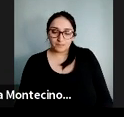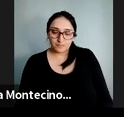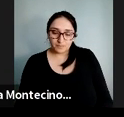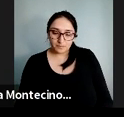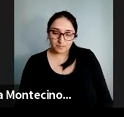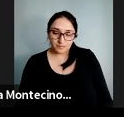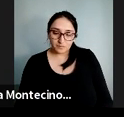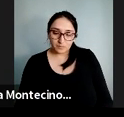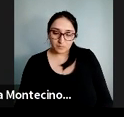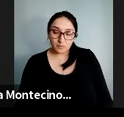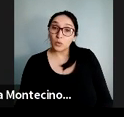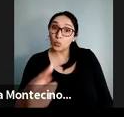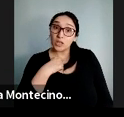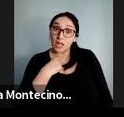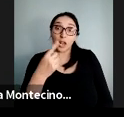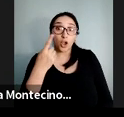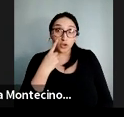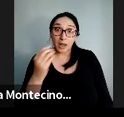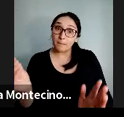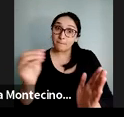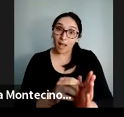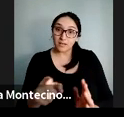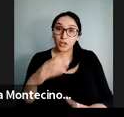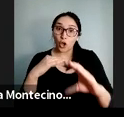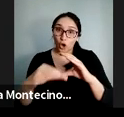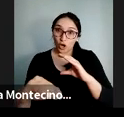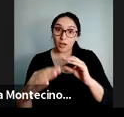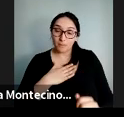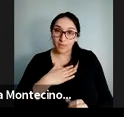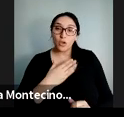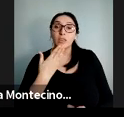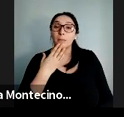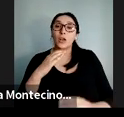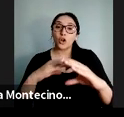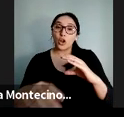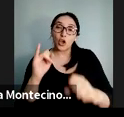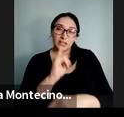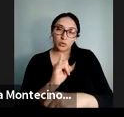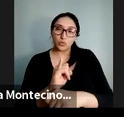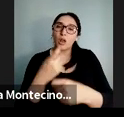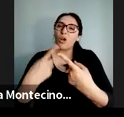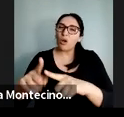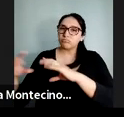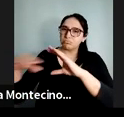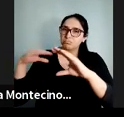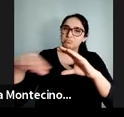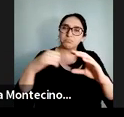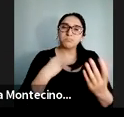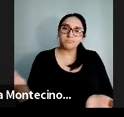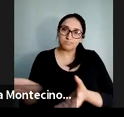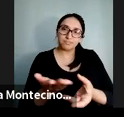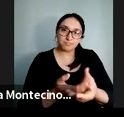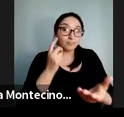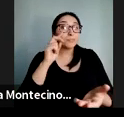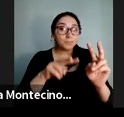Ahora, si quieren conocer más, bueno, ahí está mi correo y el correo institucional para recibir casos y otro tipo de información,